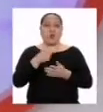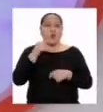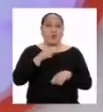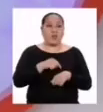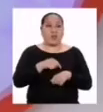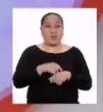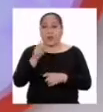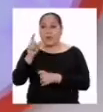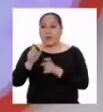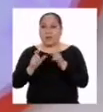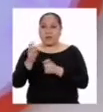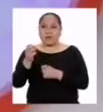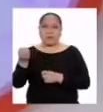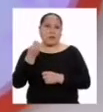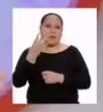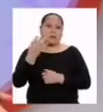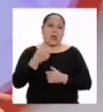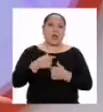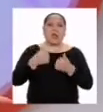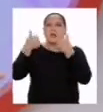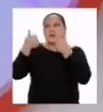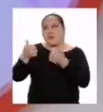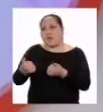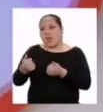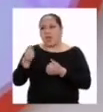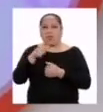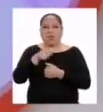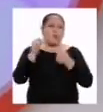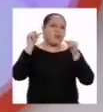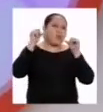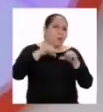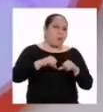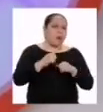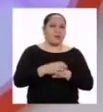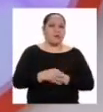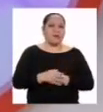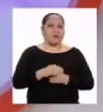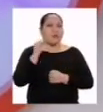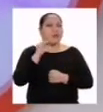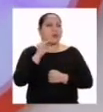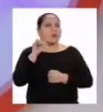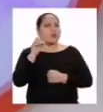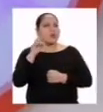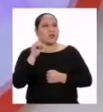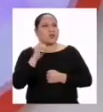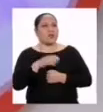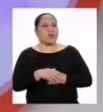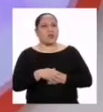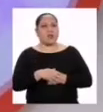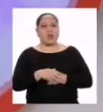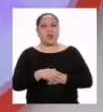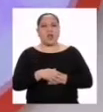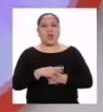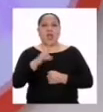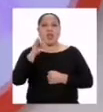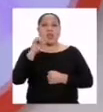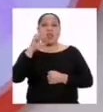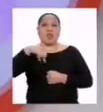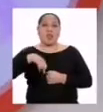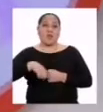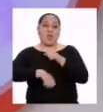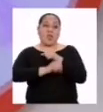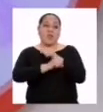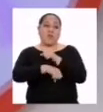gente quiere decirnos qué está bien o qué está mal. Oye, Yeremis, el rap y el fútbol son para hombres, ¿no